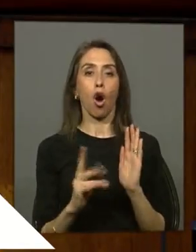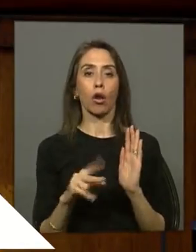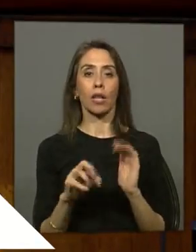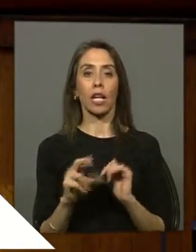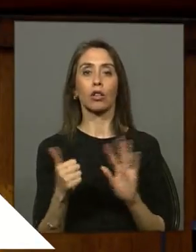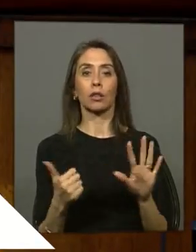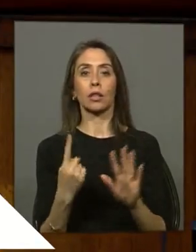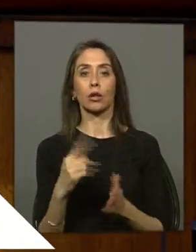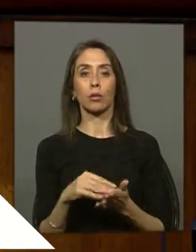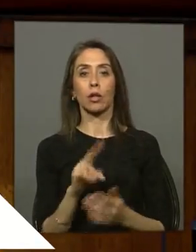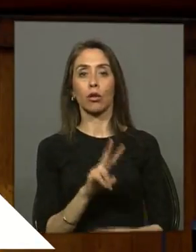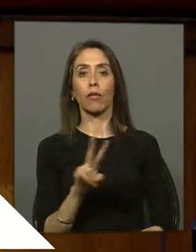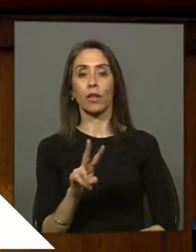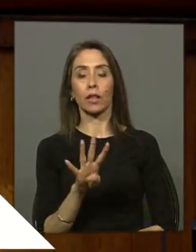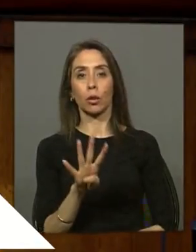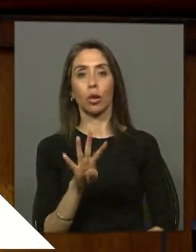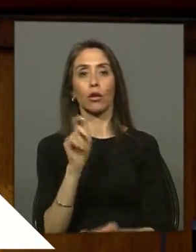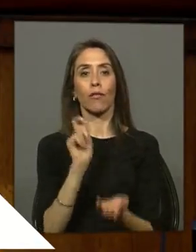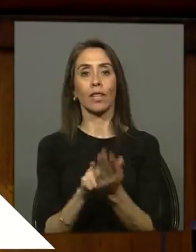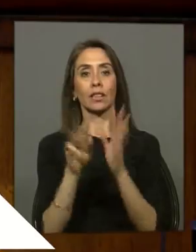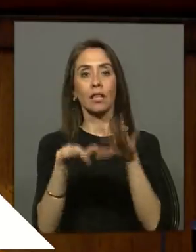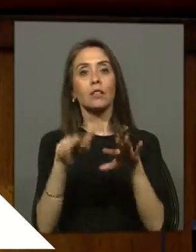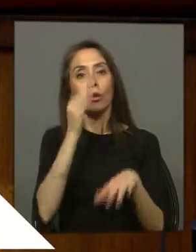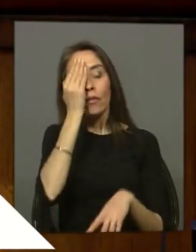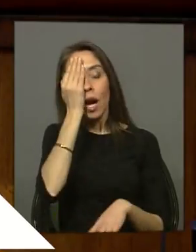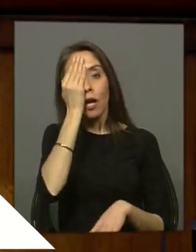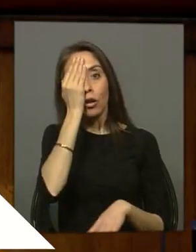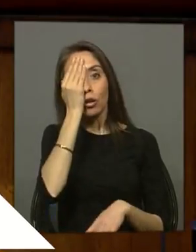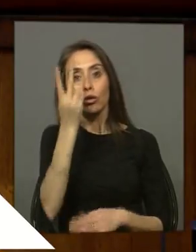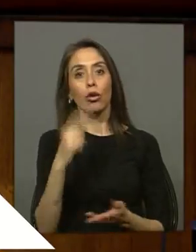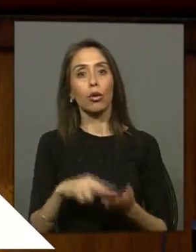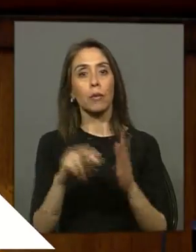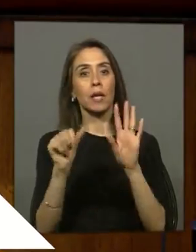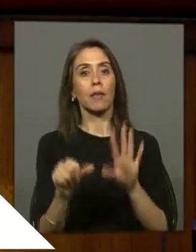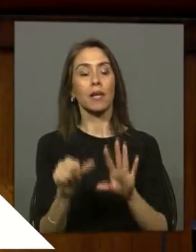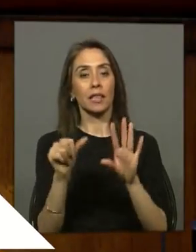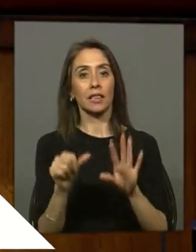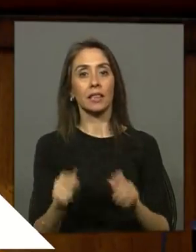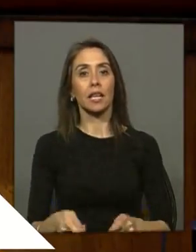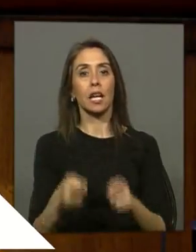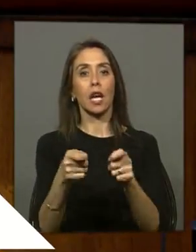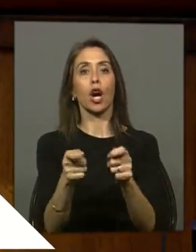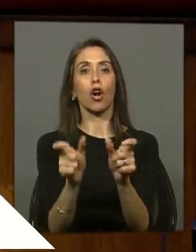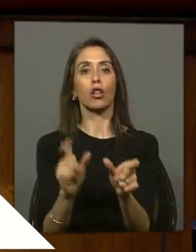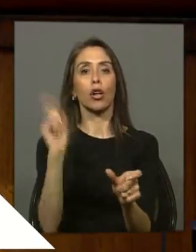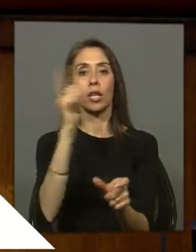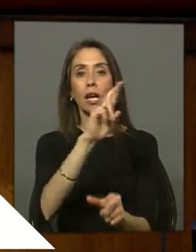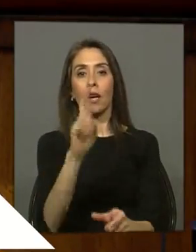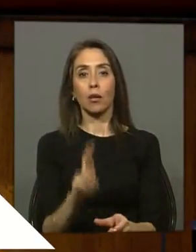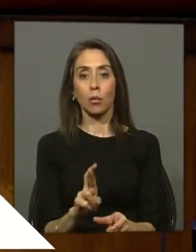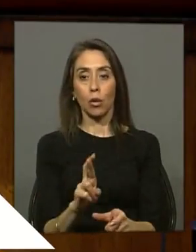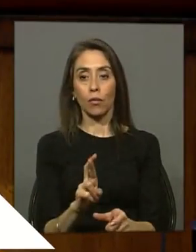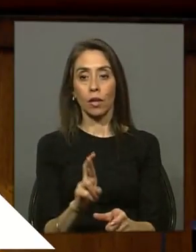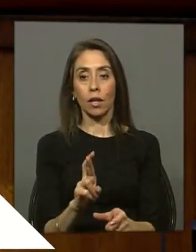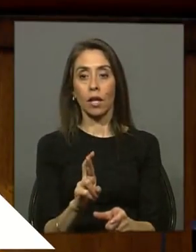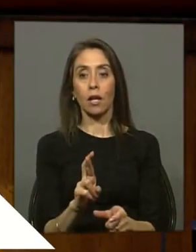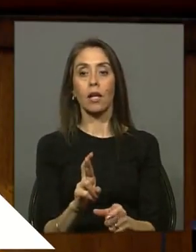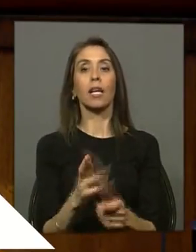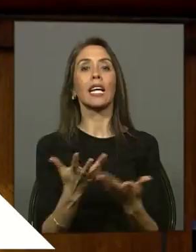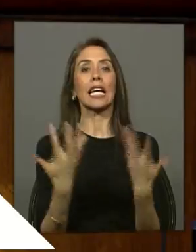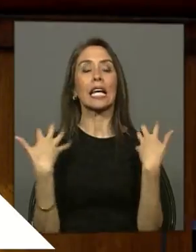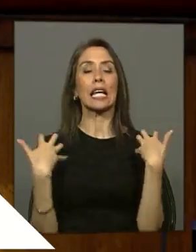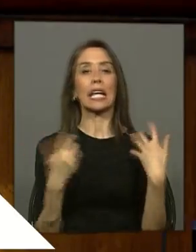.224 de fecha 19 de agosto de 2016 emitido por el Contralor General de la República en relación a las